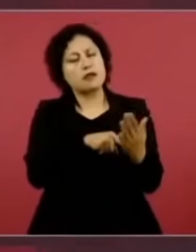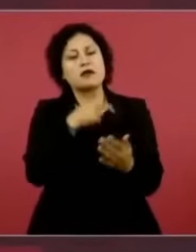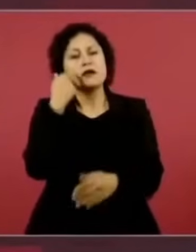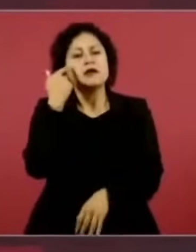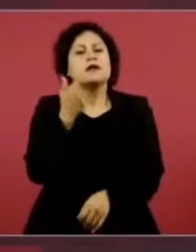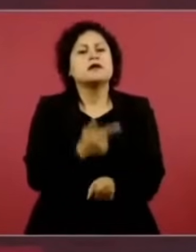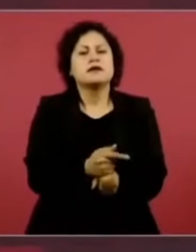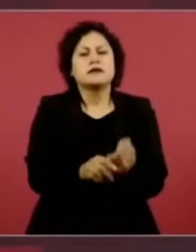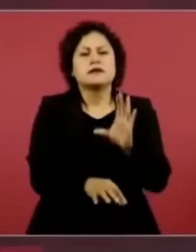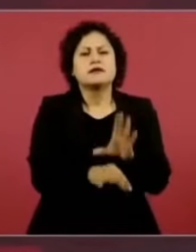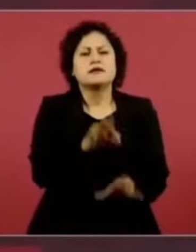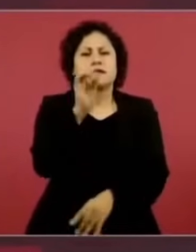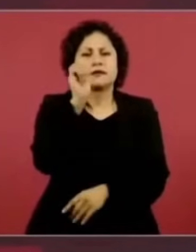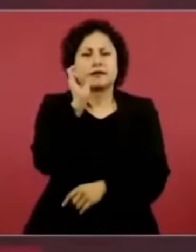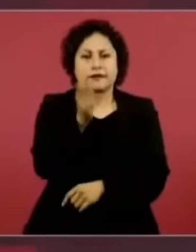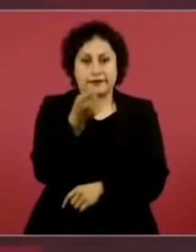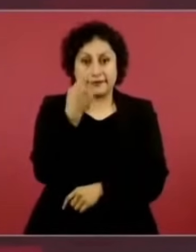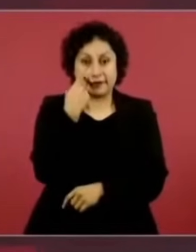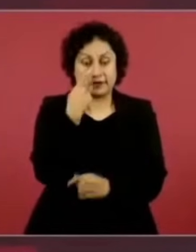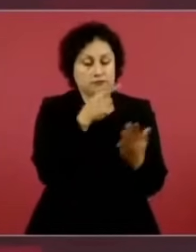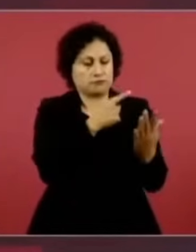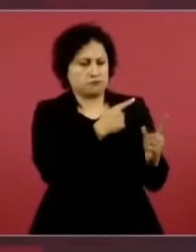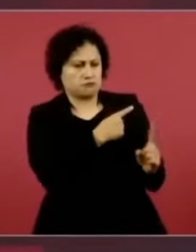de 50 escritores,